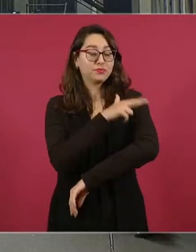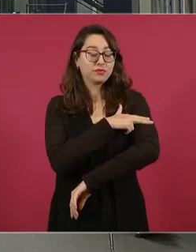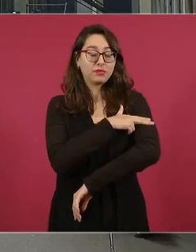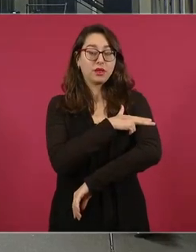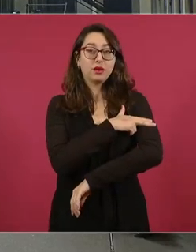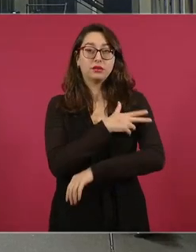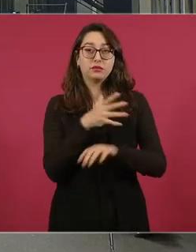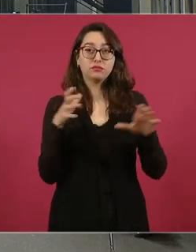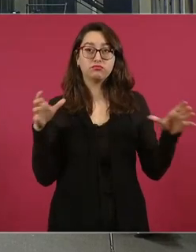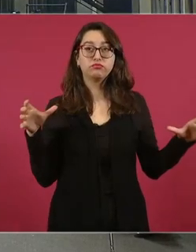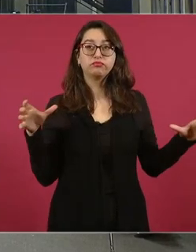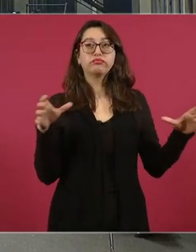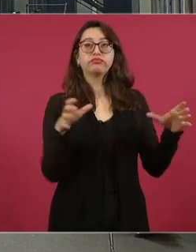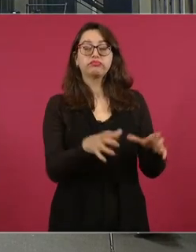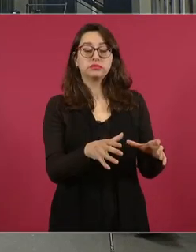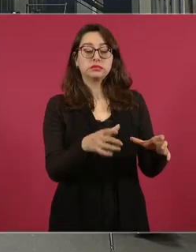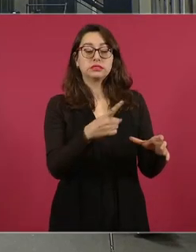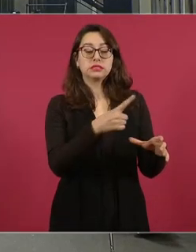ya,